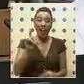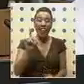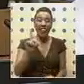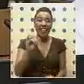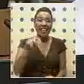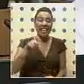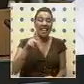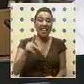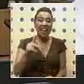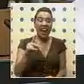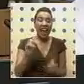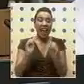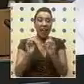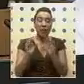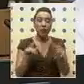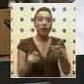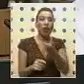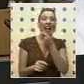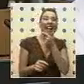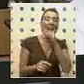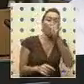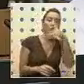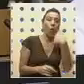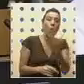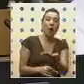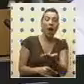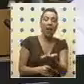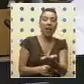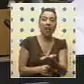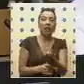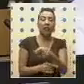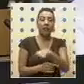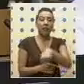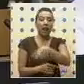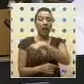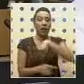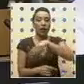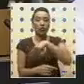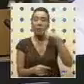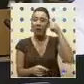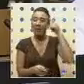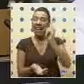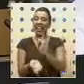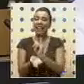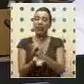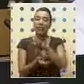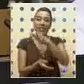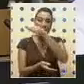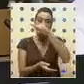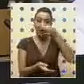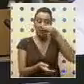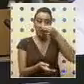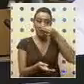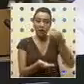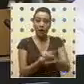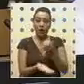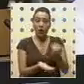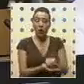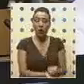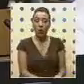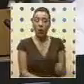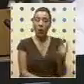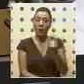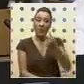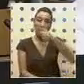Education, se ríen en la cara de nuestra institucionalidad, al nosotros pensar que esa es una institución sin fines de lucro.